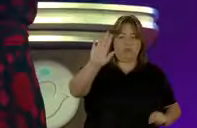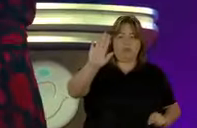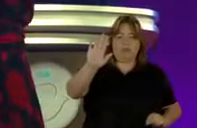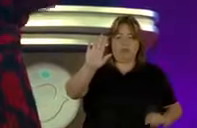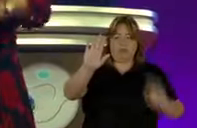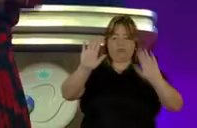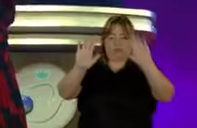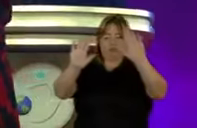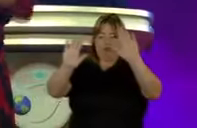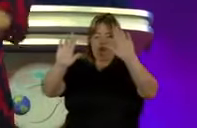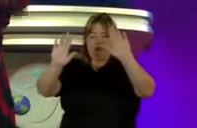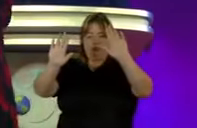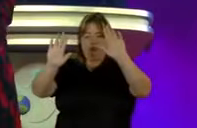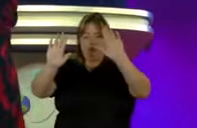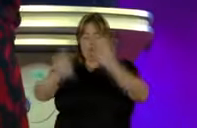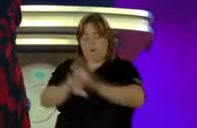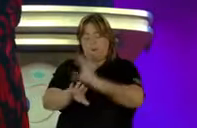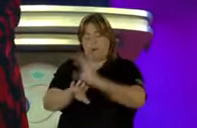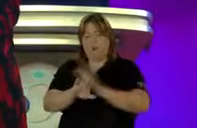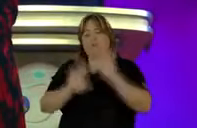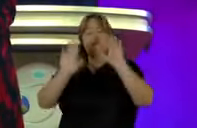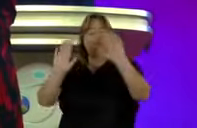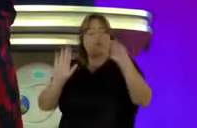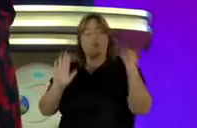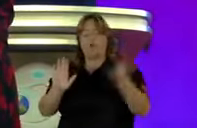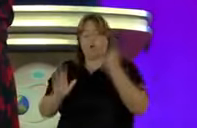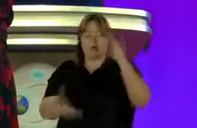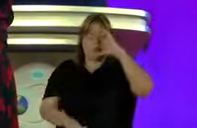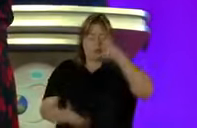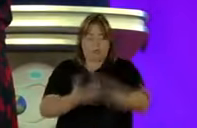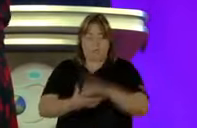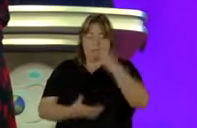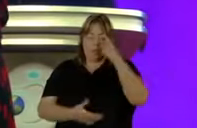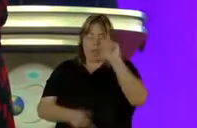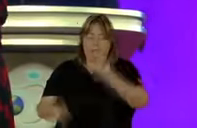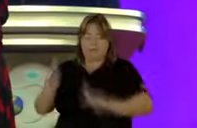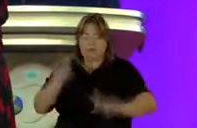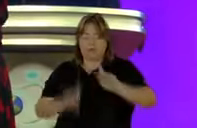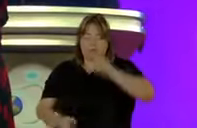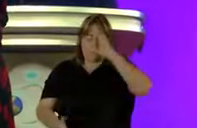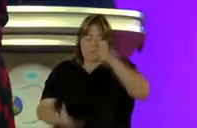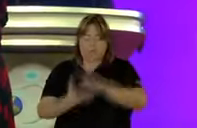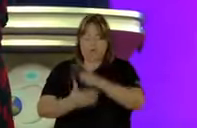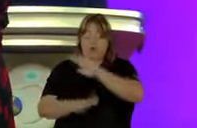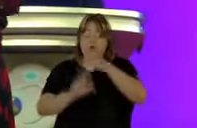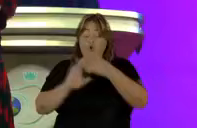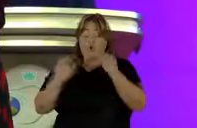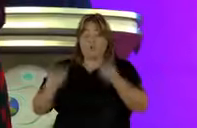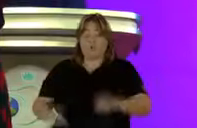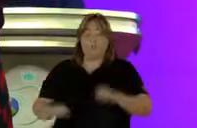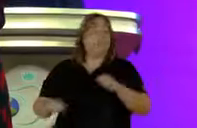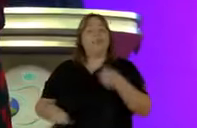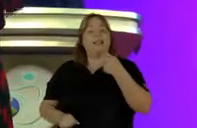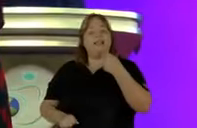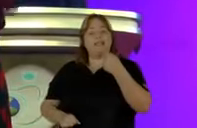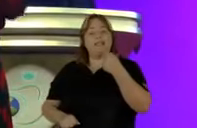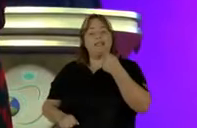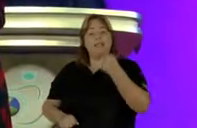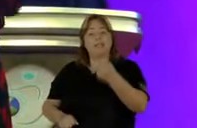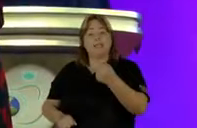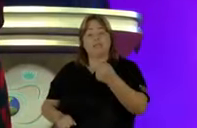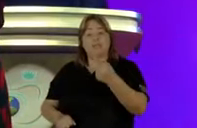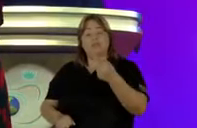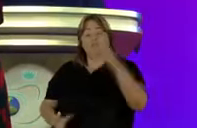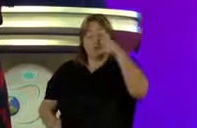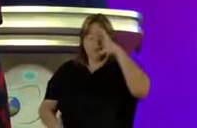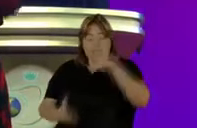en algún lugar, en la computadora. Créelo, para el que cree todo es posible. Ahora mismo te digo, no te he dicho